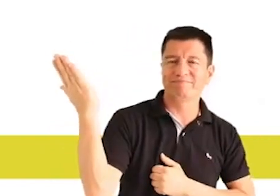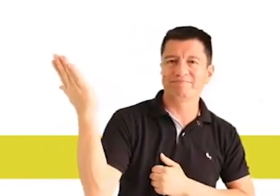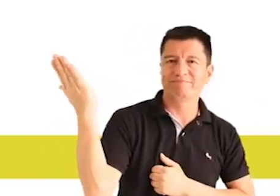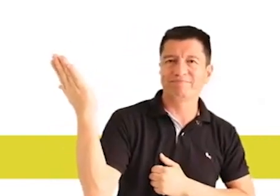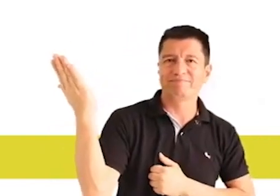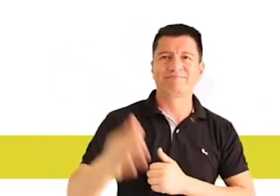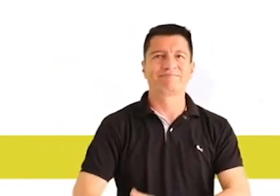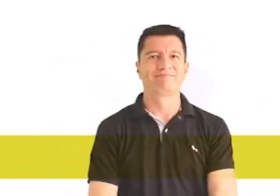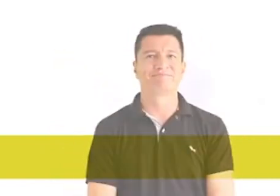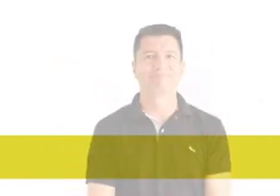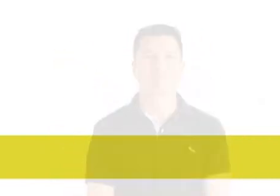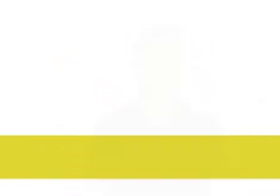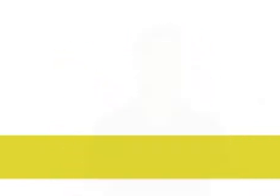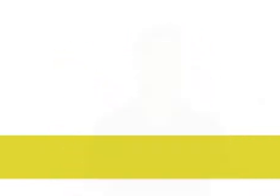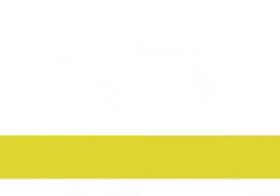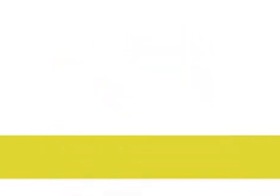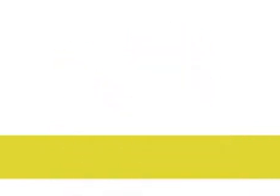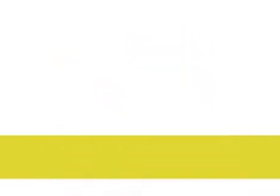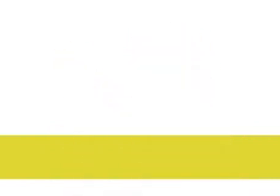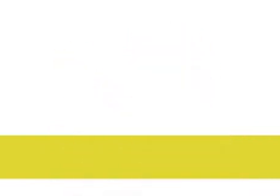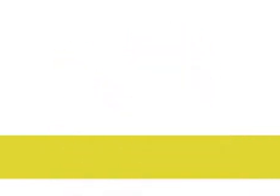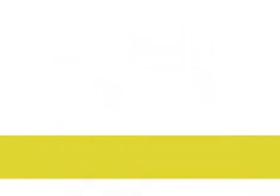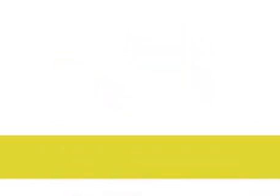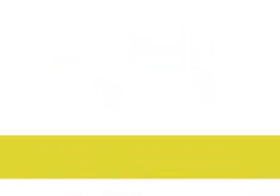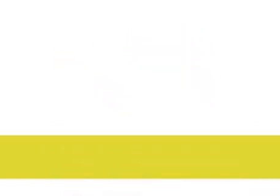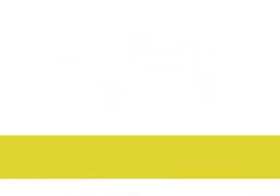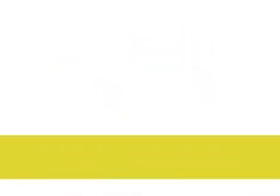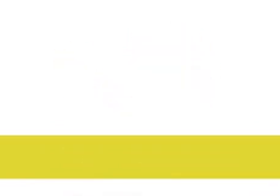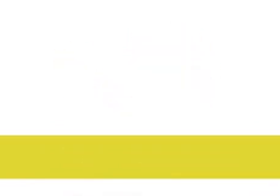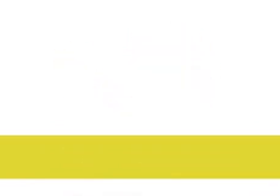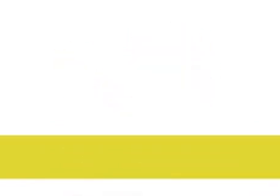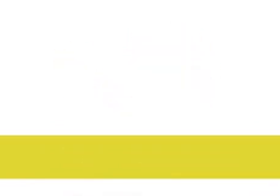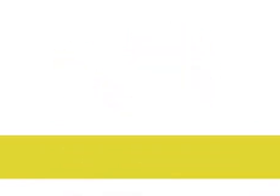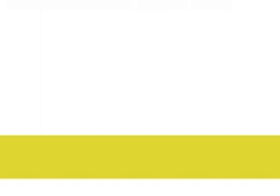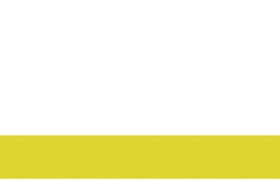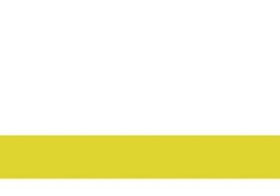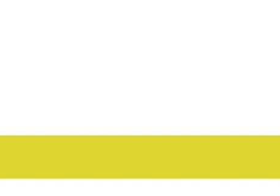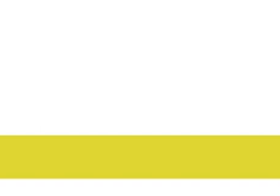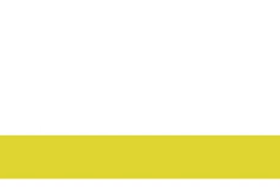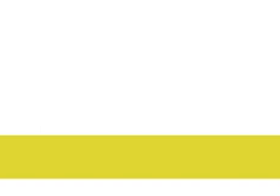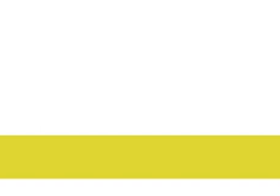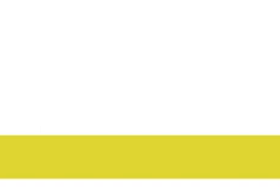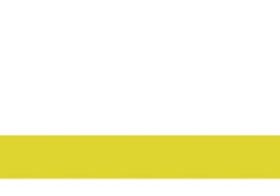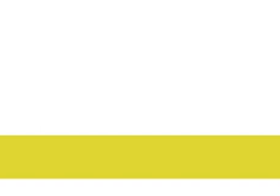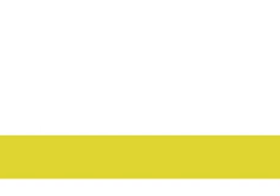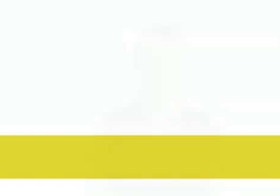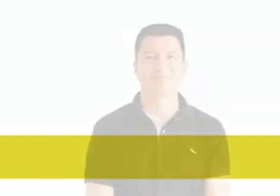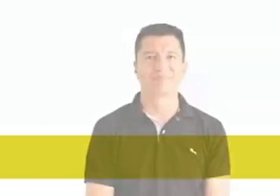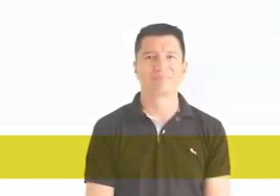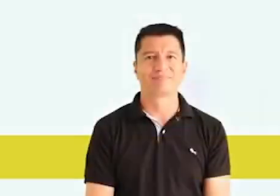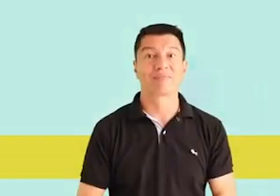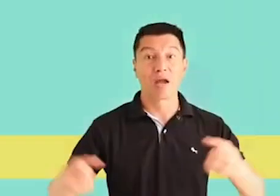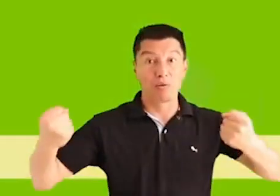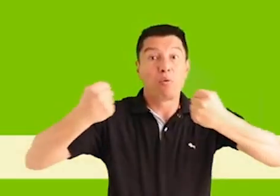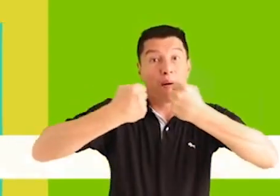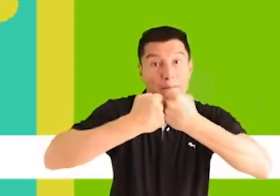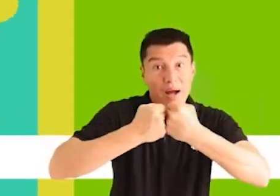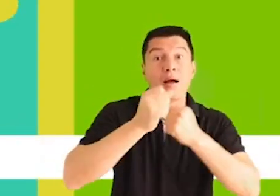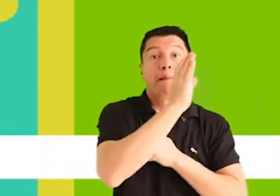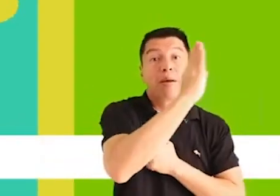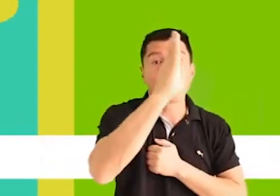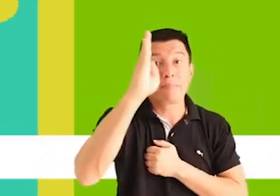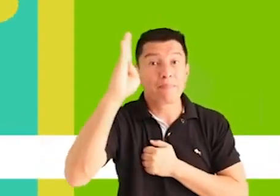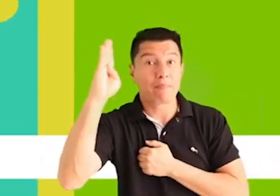República, Biblioteca Nacional de Colombia, Miguel de Cervantes, Infolibros y Cámara de Comercio de Bogotá. En